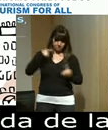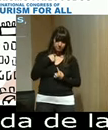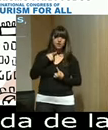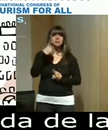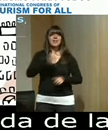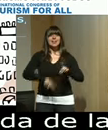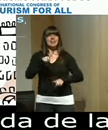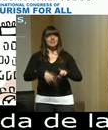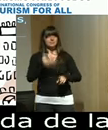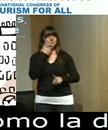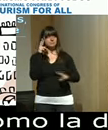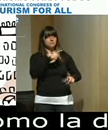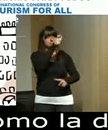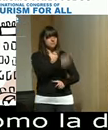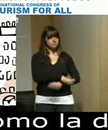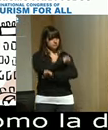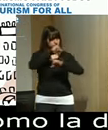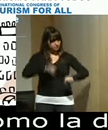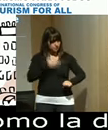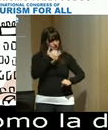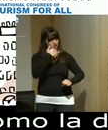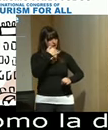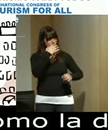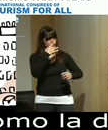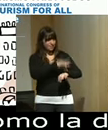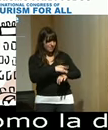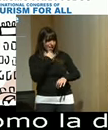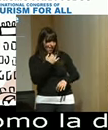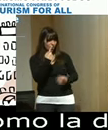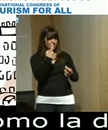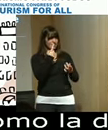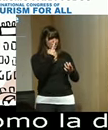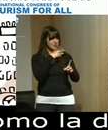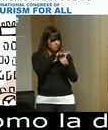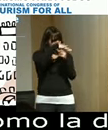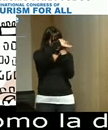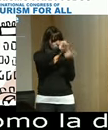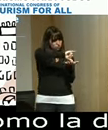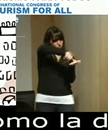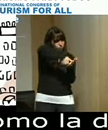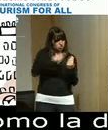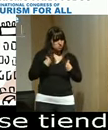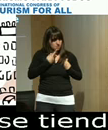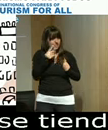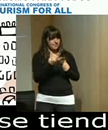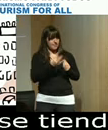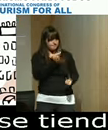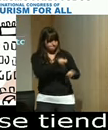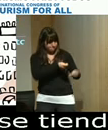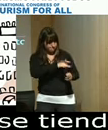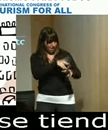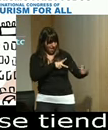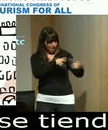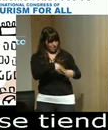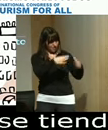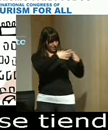a tener una mayor necesidad de controlar el entorno en el que se mueven para evitar accidentes domésticos. Por ello, a la hora de adquirir